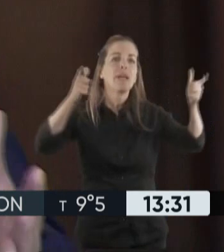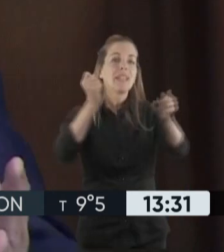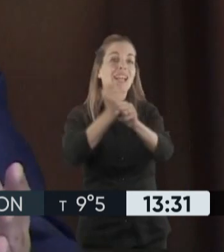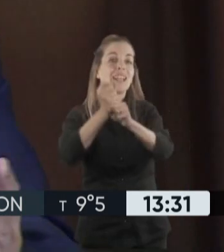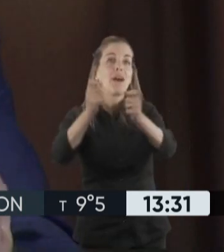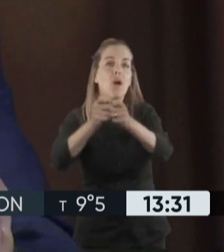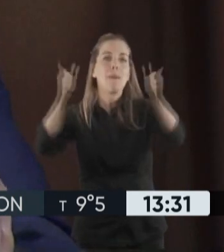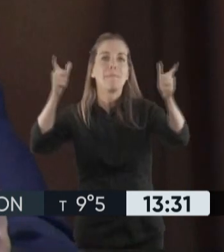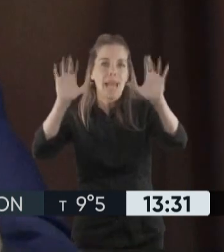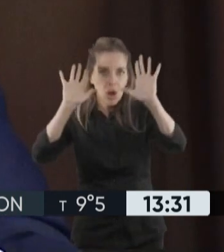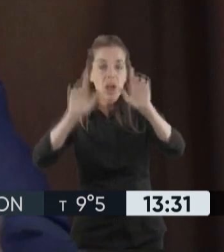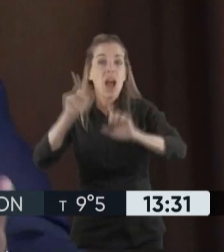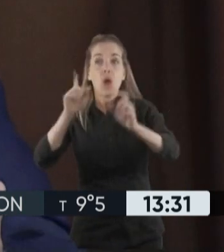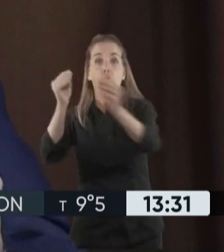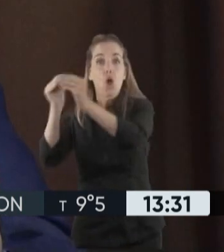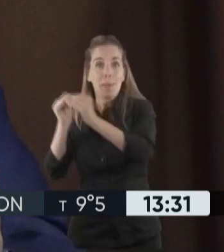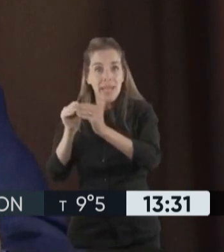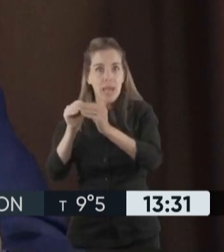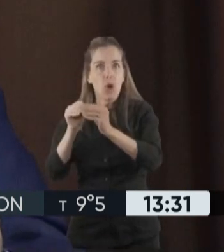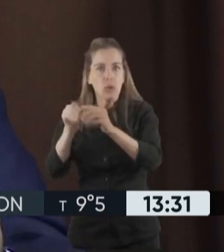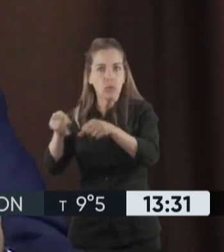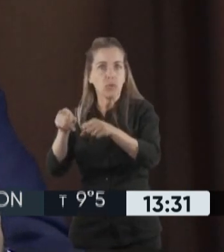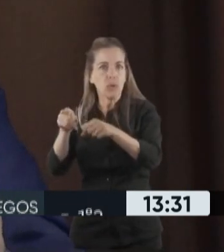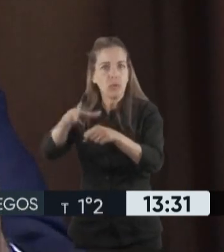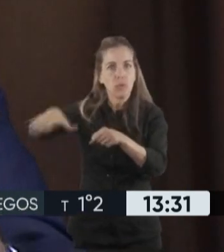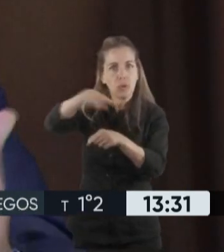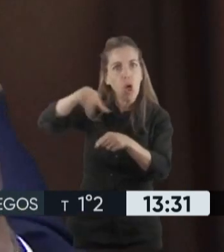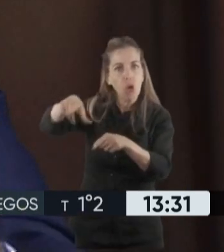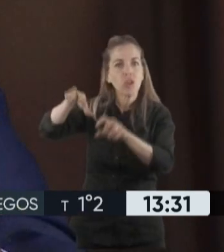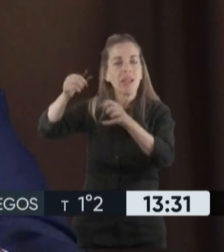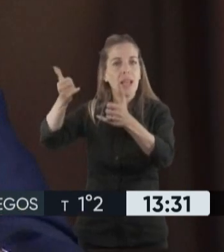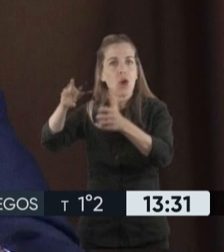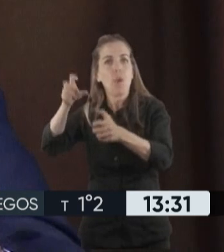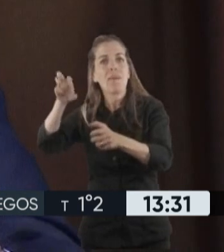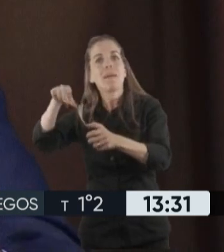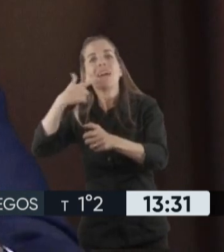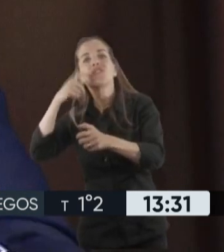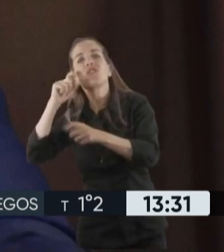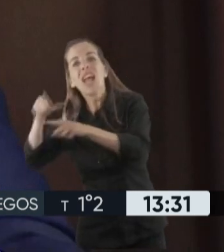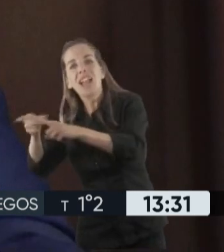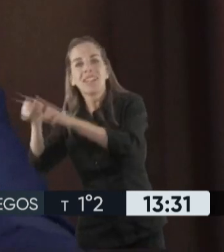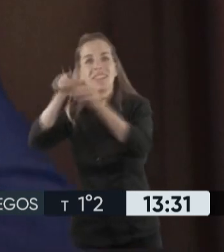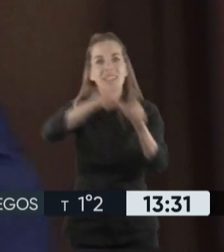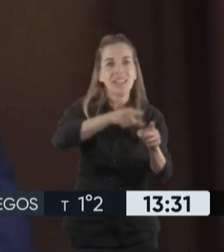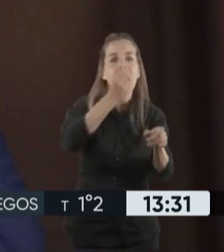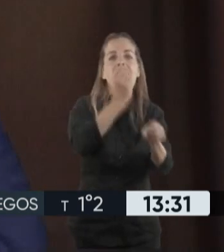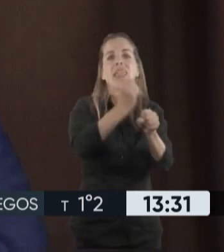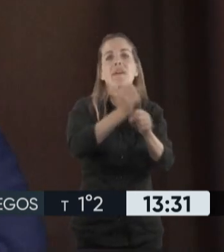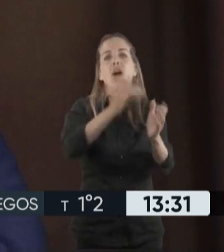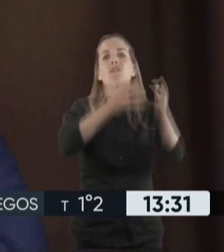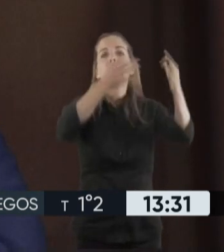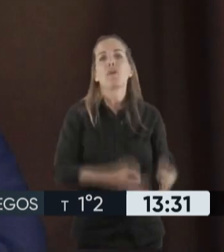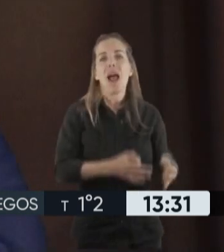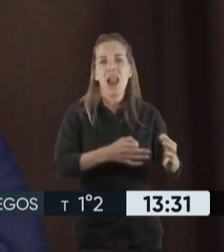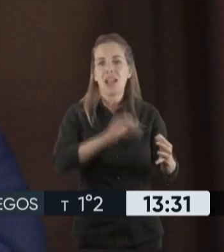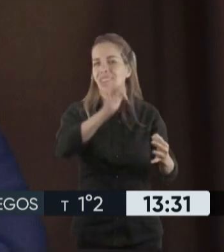que aquellos compañeros que trabajan en la economía popular empiecen a trabajar en la economía formal. Porque en la economía